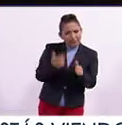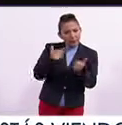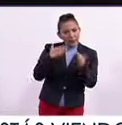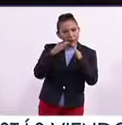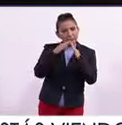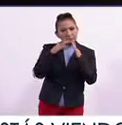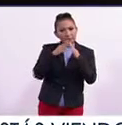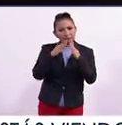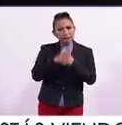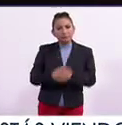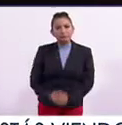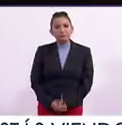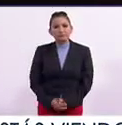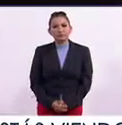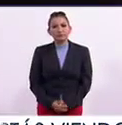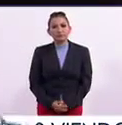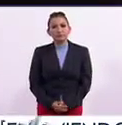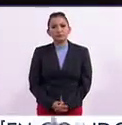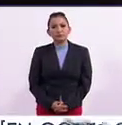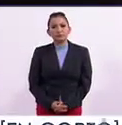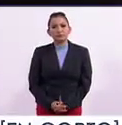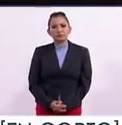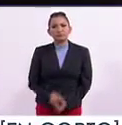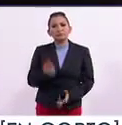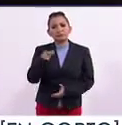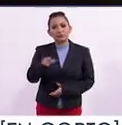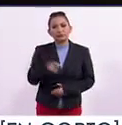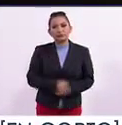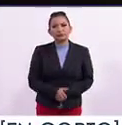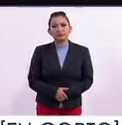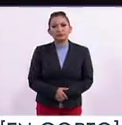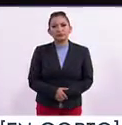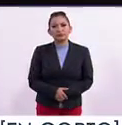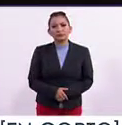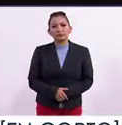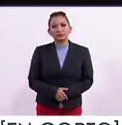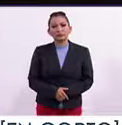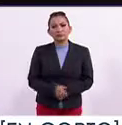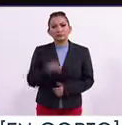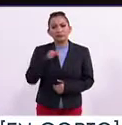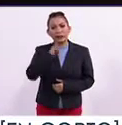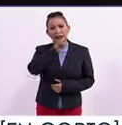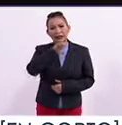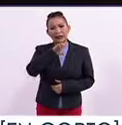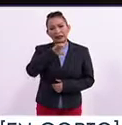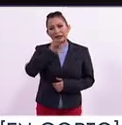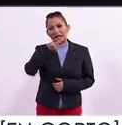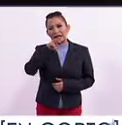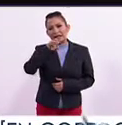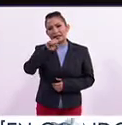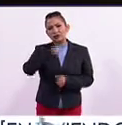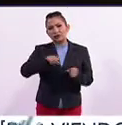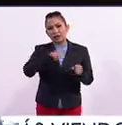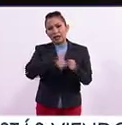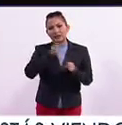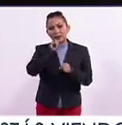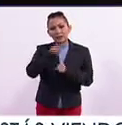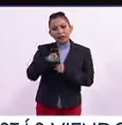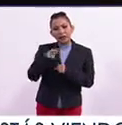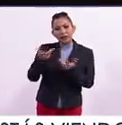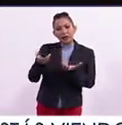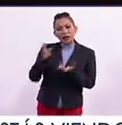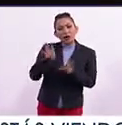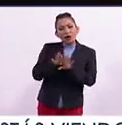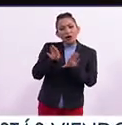vivienda rural, en la vivienda de interés social, el adobe y esas cosas, y en la parte experimental de cómo reproducir